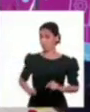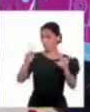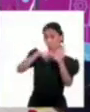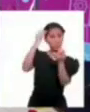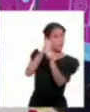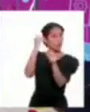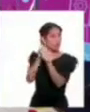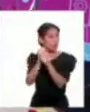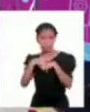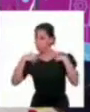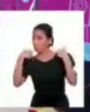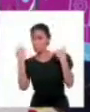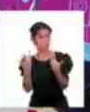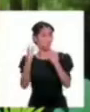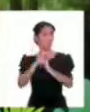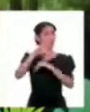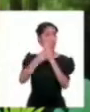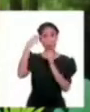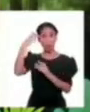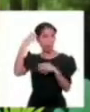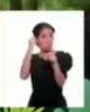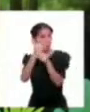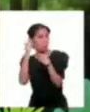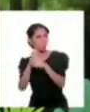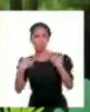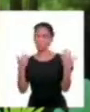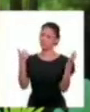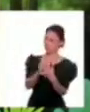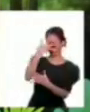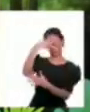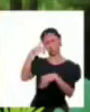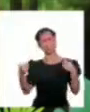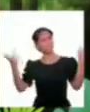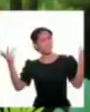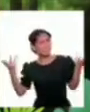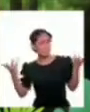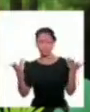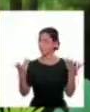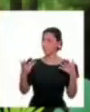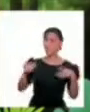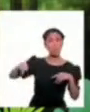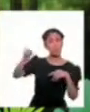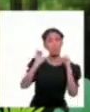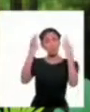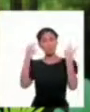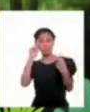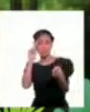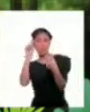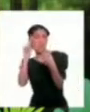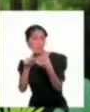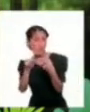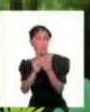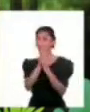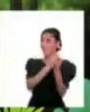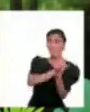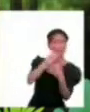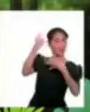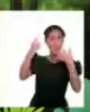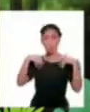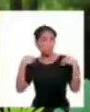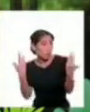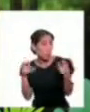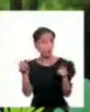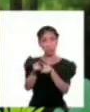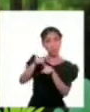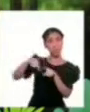y a la participación política. Debió haber sido frustrante no poder cumplir sus metas profesionales o no poder haber